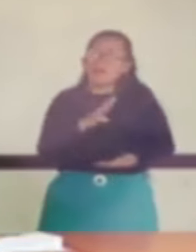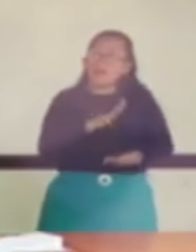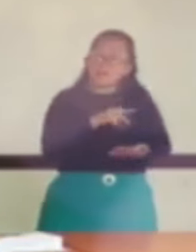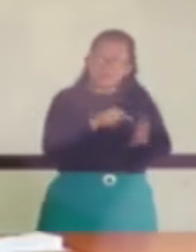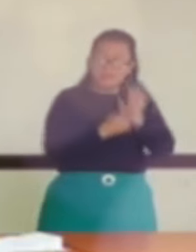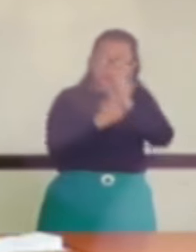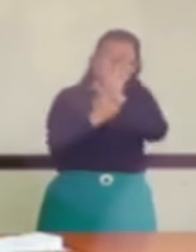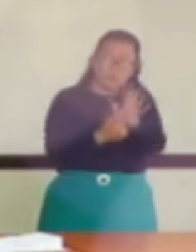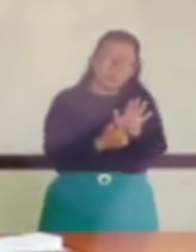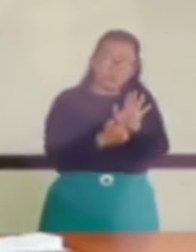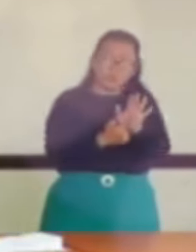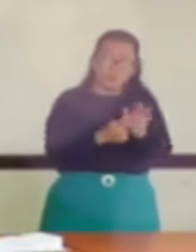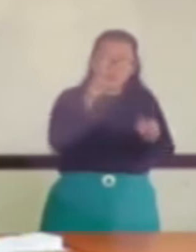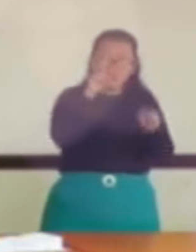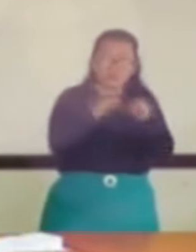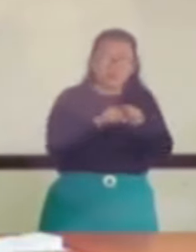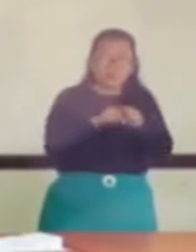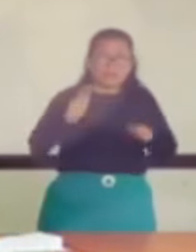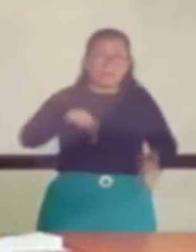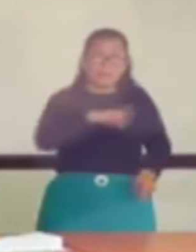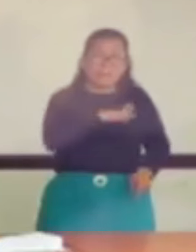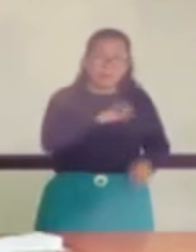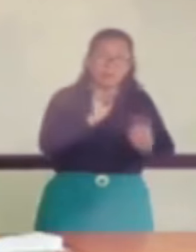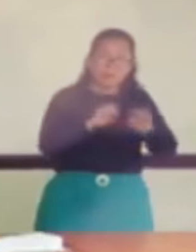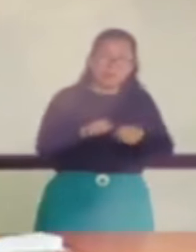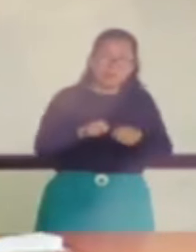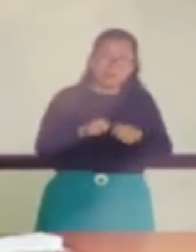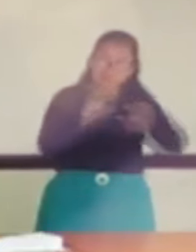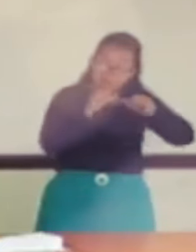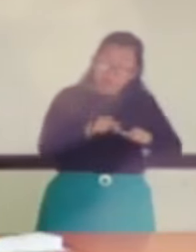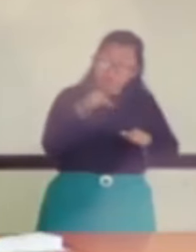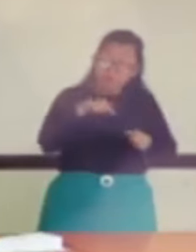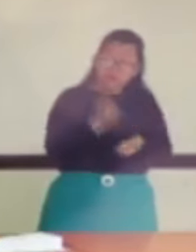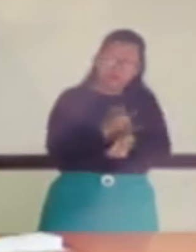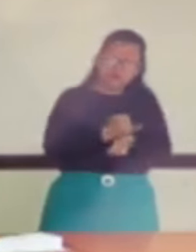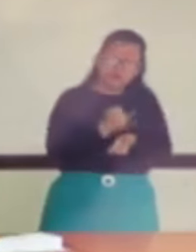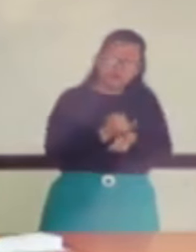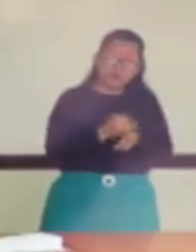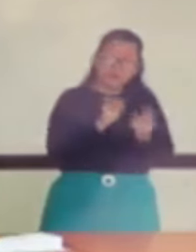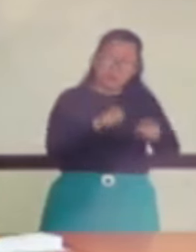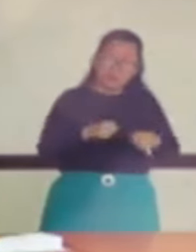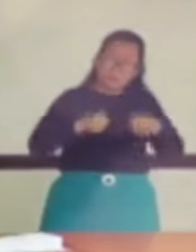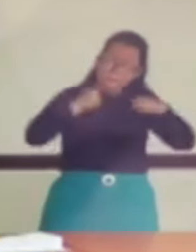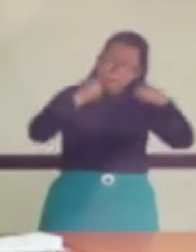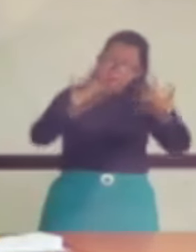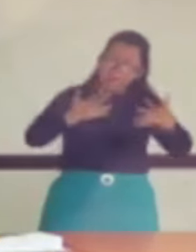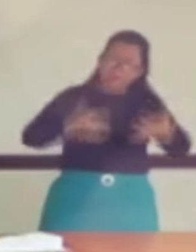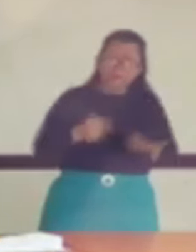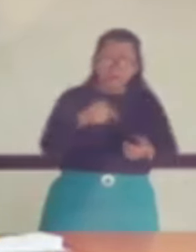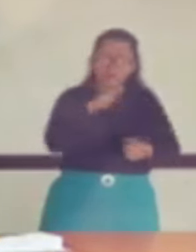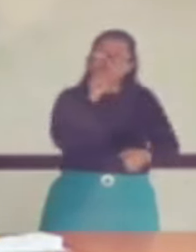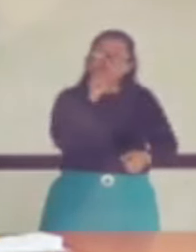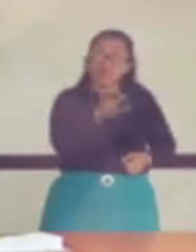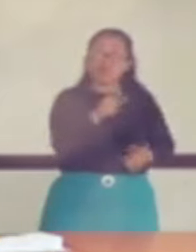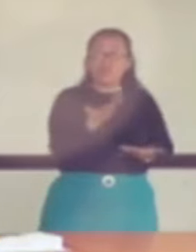se estarán presentando también al MP para que pueda continuar dicha investigación y fortalecer esta denuncia que